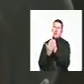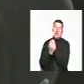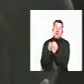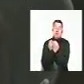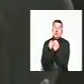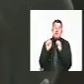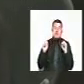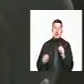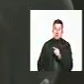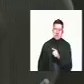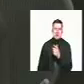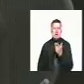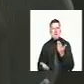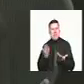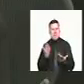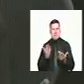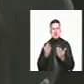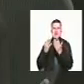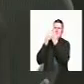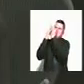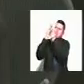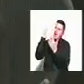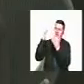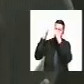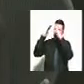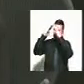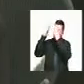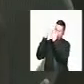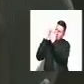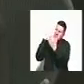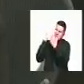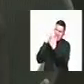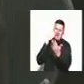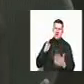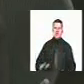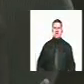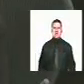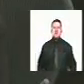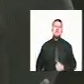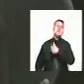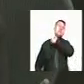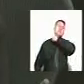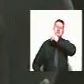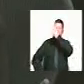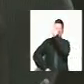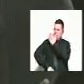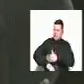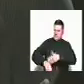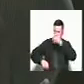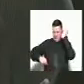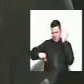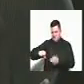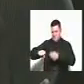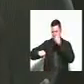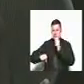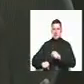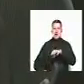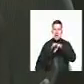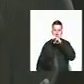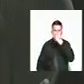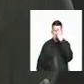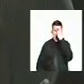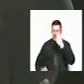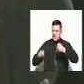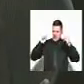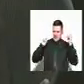indescriptible. Paredes de sangre, personas literalmente descuartizadas y tirados sus restos a perros